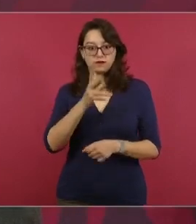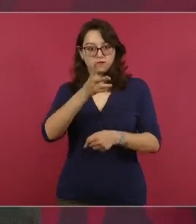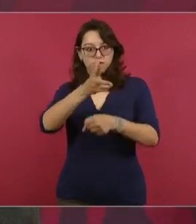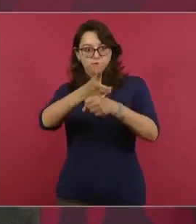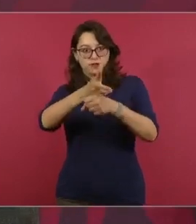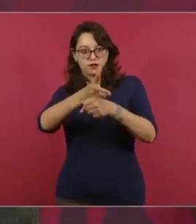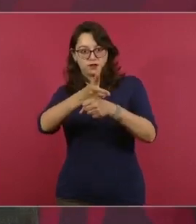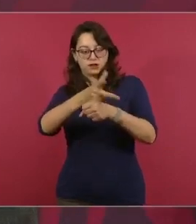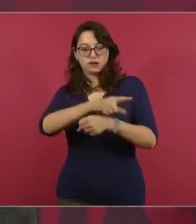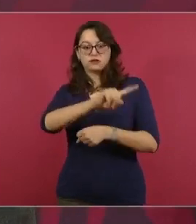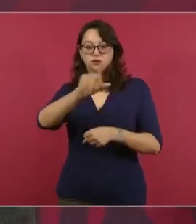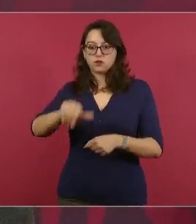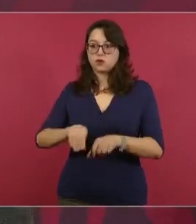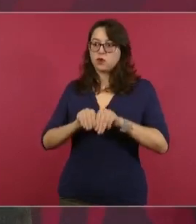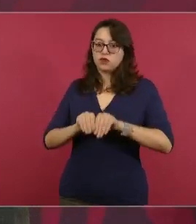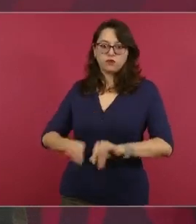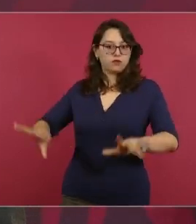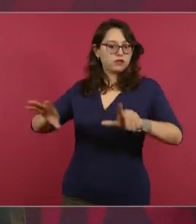para que